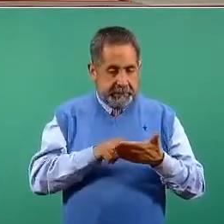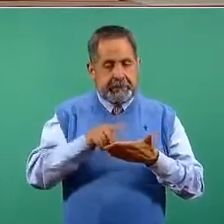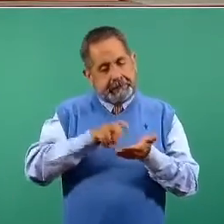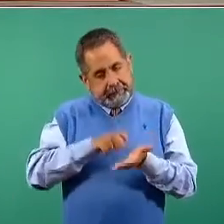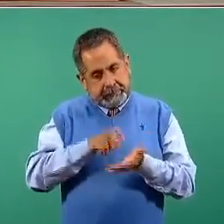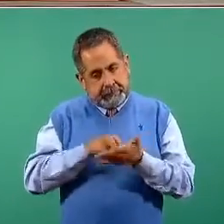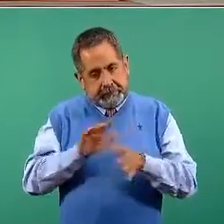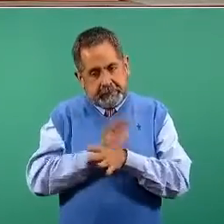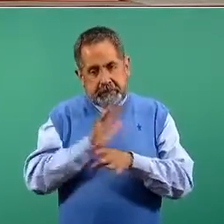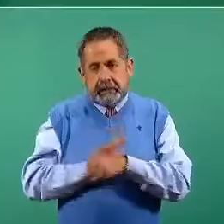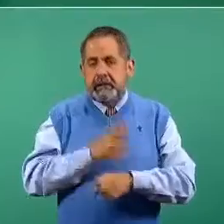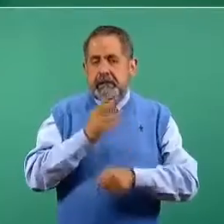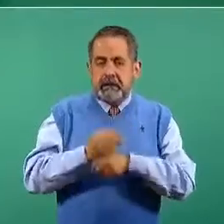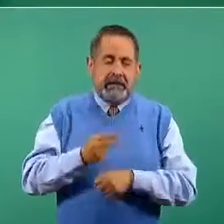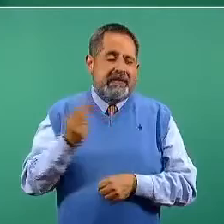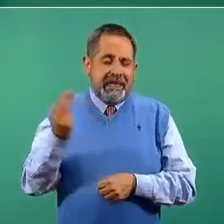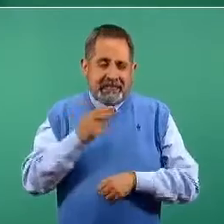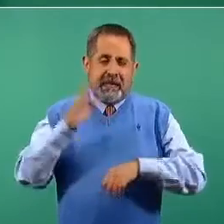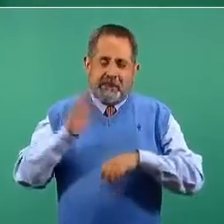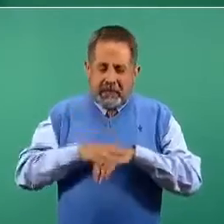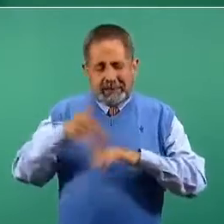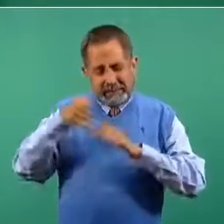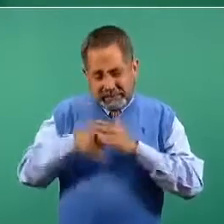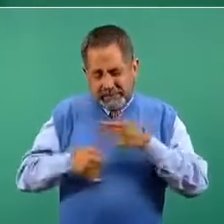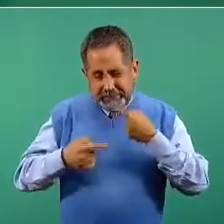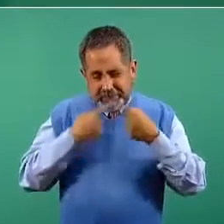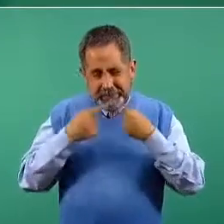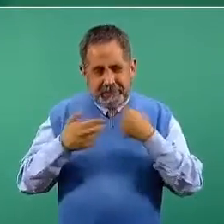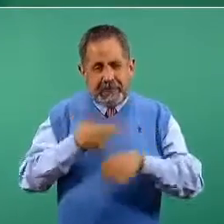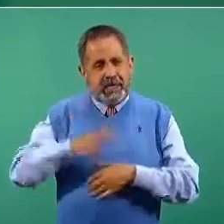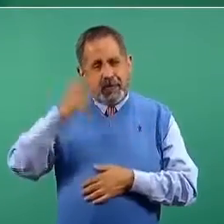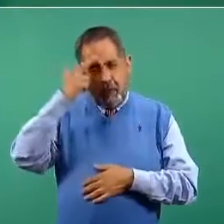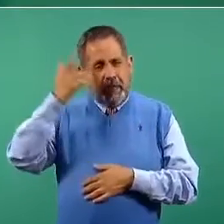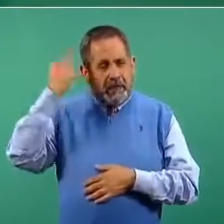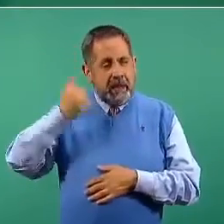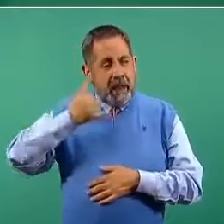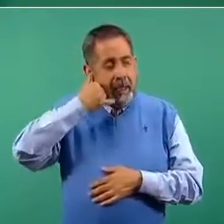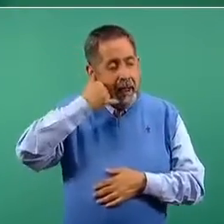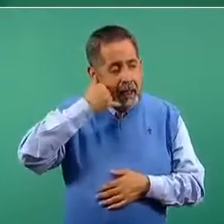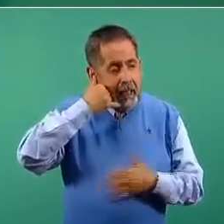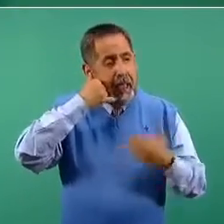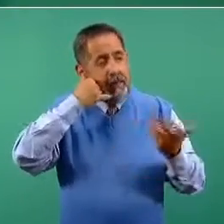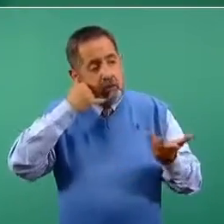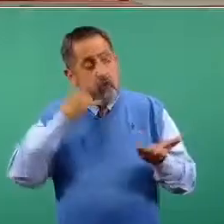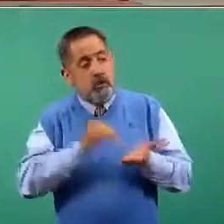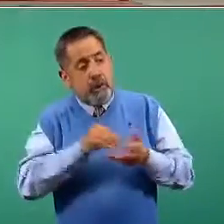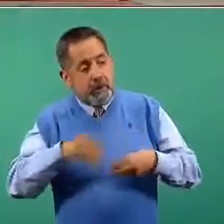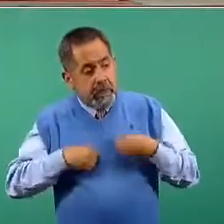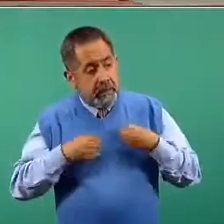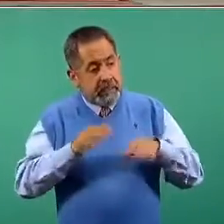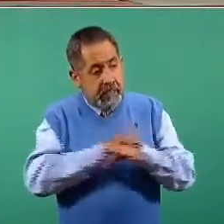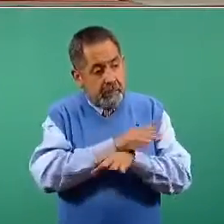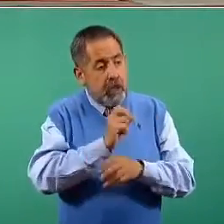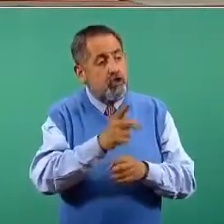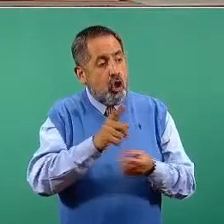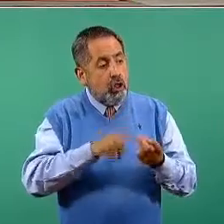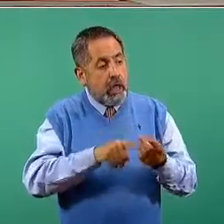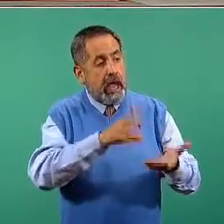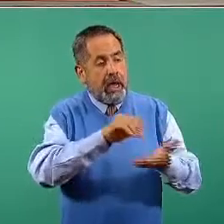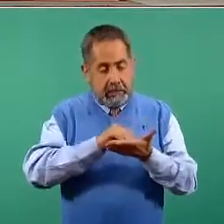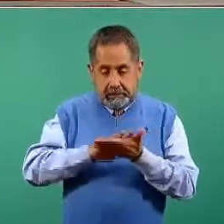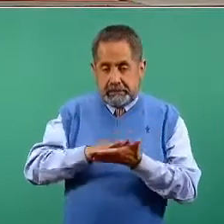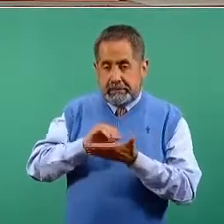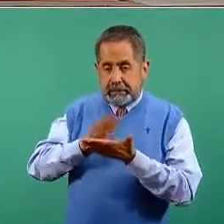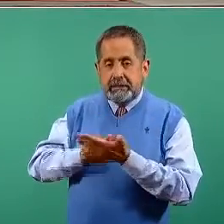ese trabajo fino requiere otro tipo de mecanismos. Recordarán aquellas llamadas telefónicas que se estaban haciendo, fueron para ese propósito,